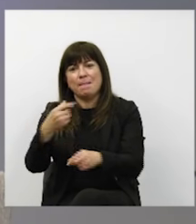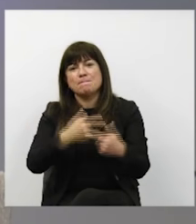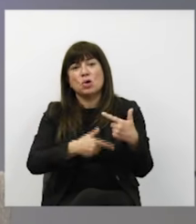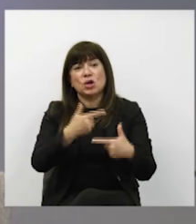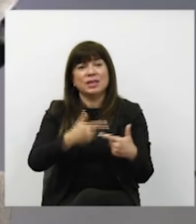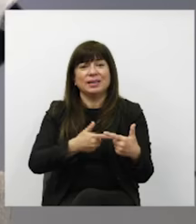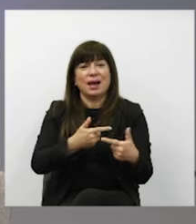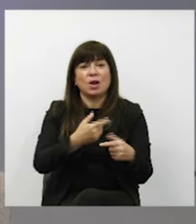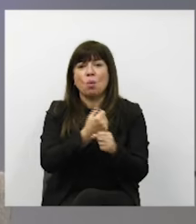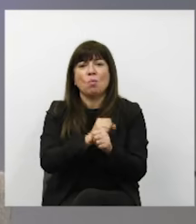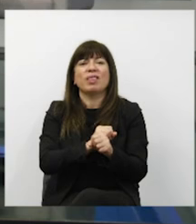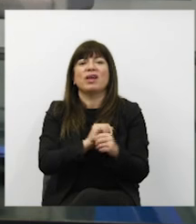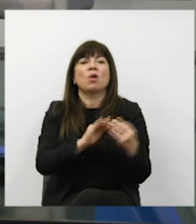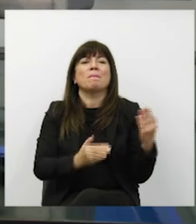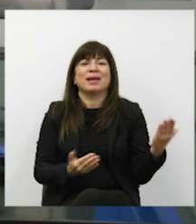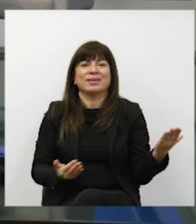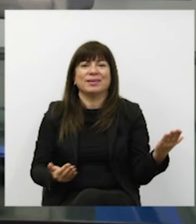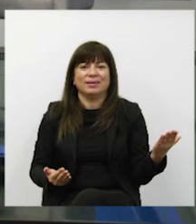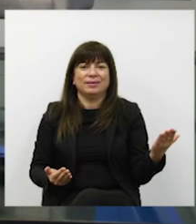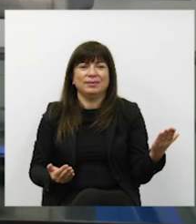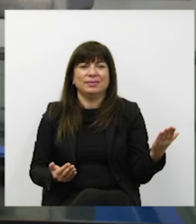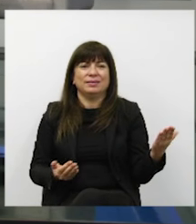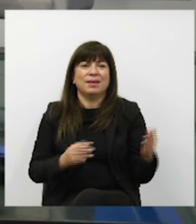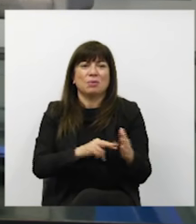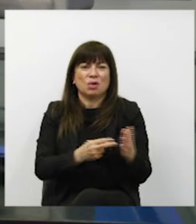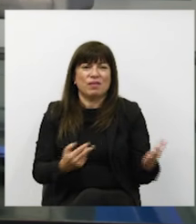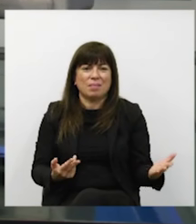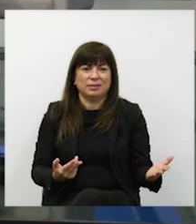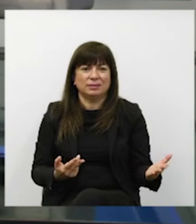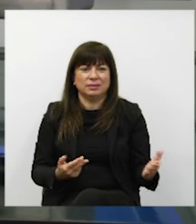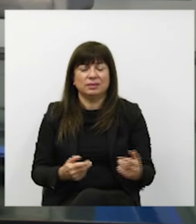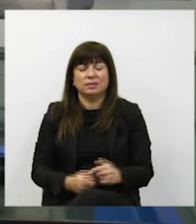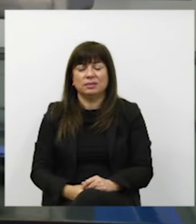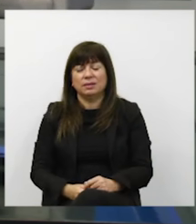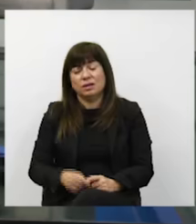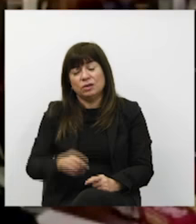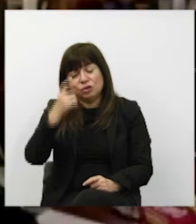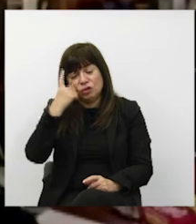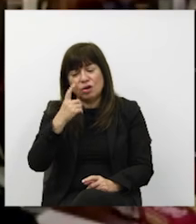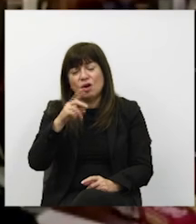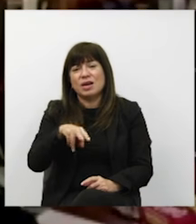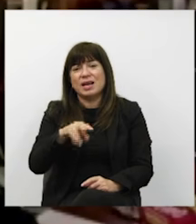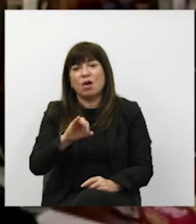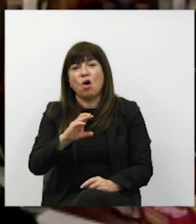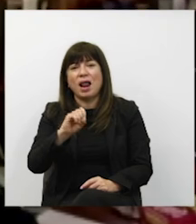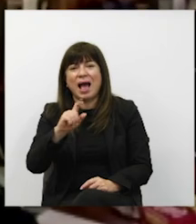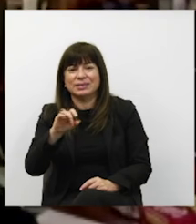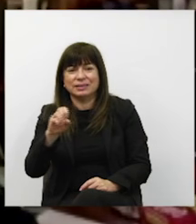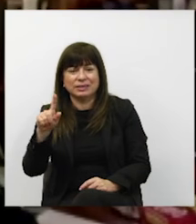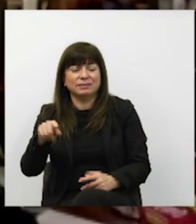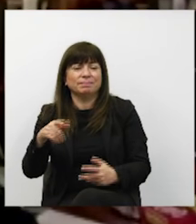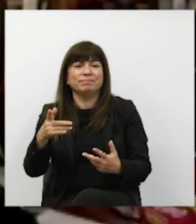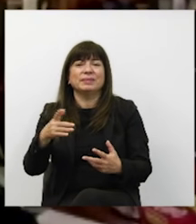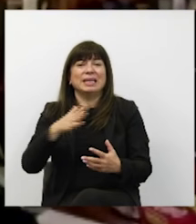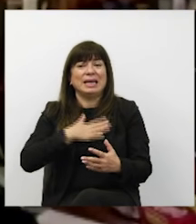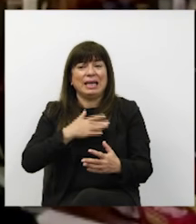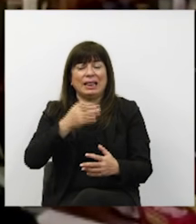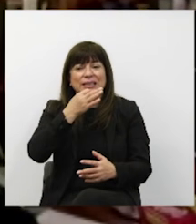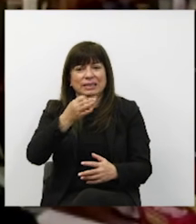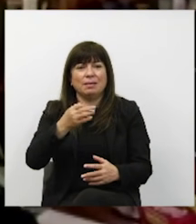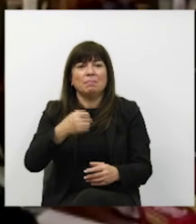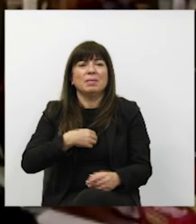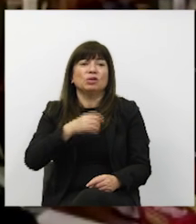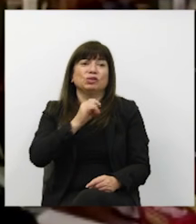digamos. Y cuando Bernardo, yo no quiero, no, yo sé que le toca a Nicolás y que tiene algo que decir, pero si Chile está lleno de consejos económicos